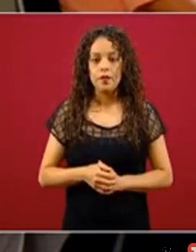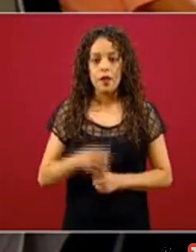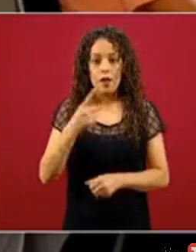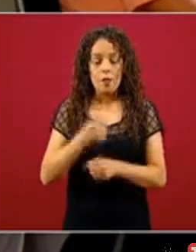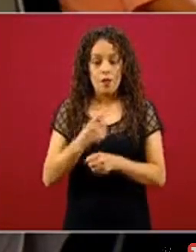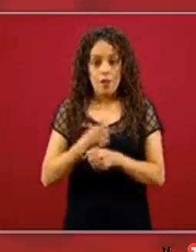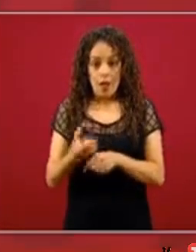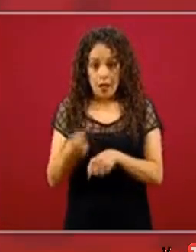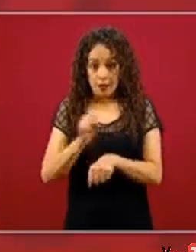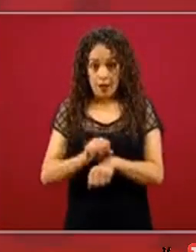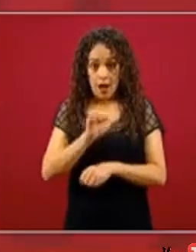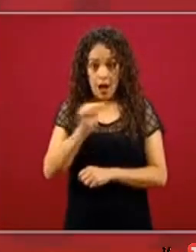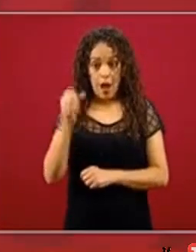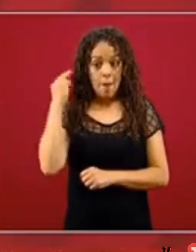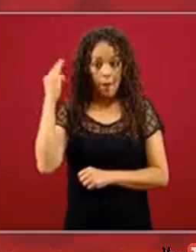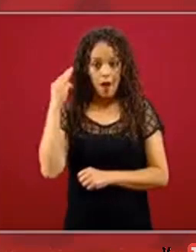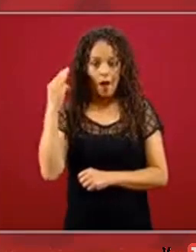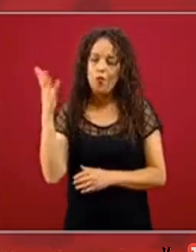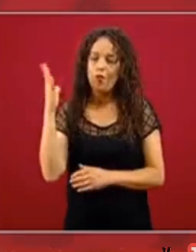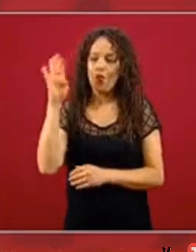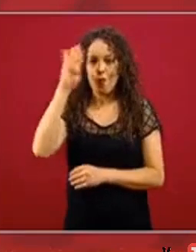era muchísimo más pequeño.